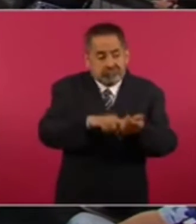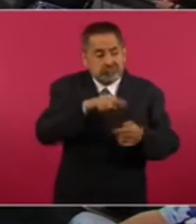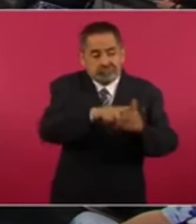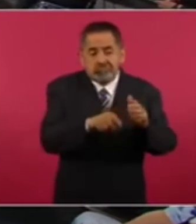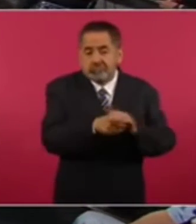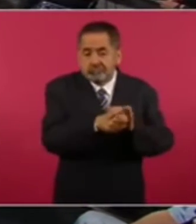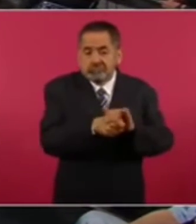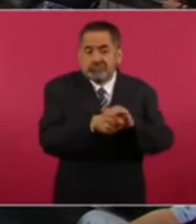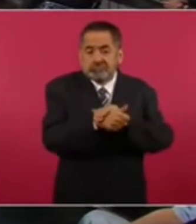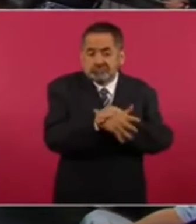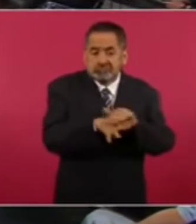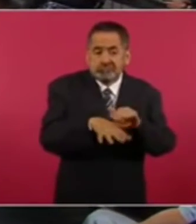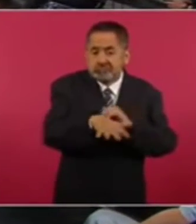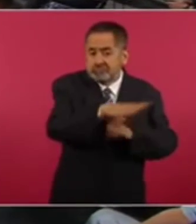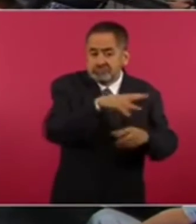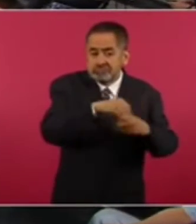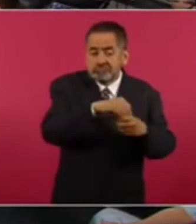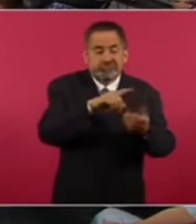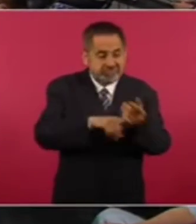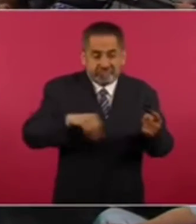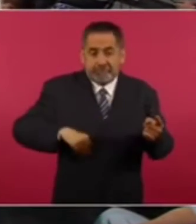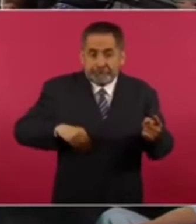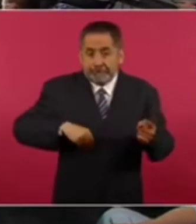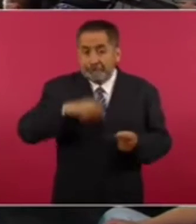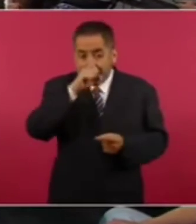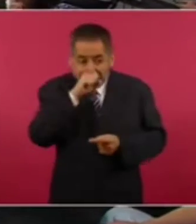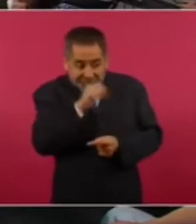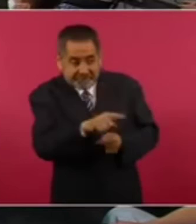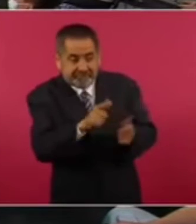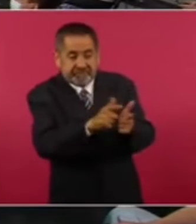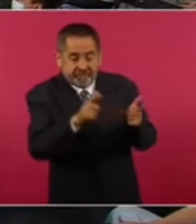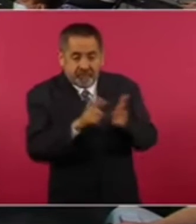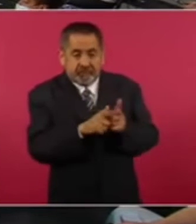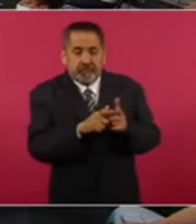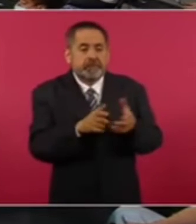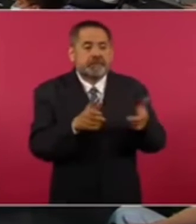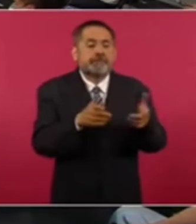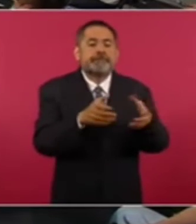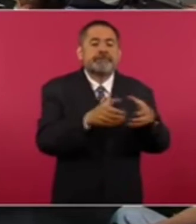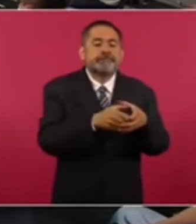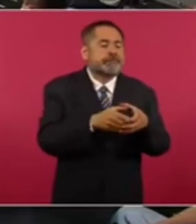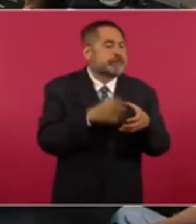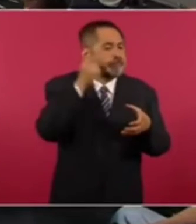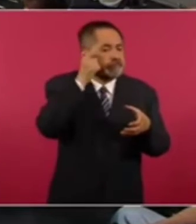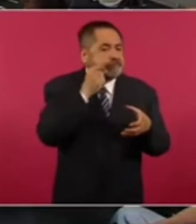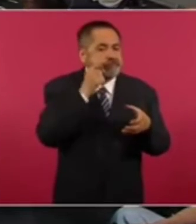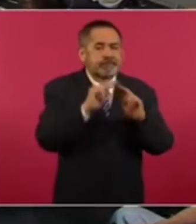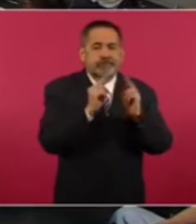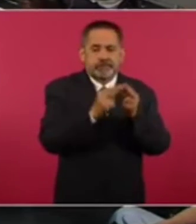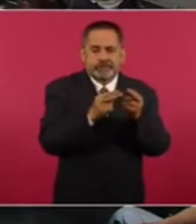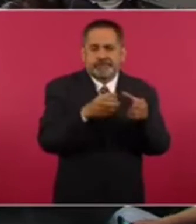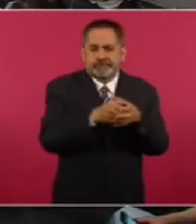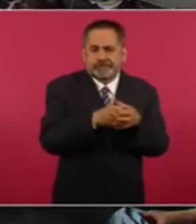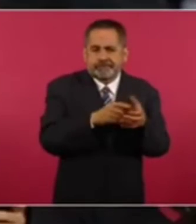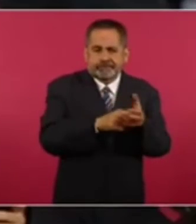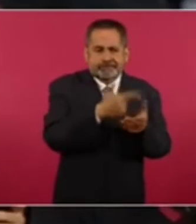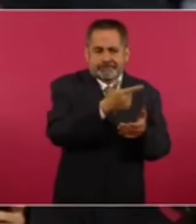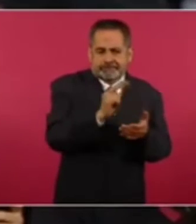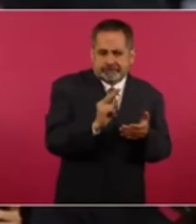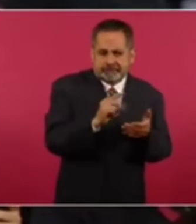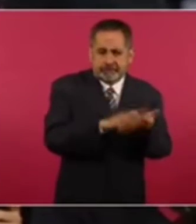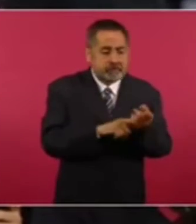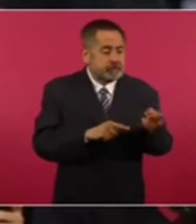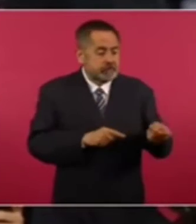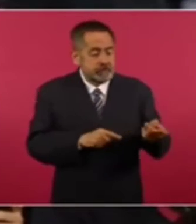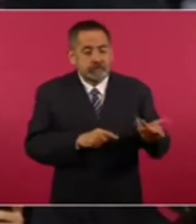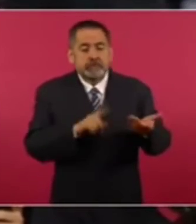que formaban parte en algunos casos del grupo delictivo Guerreros Unidos y en otros casos tenían funciones